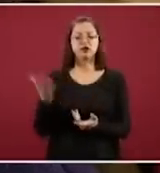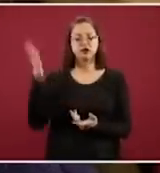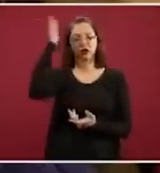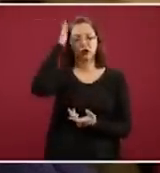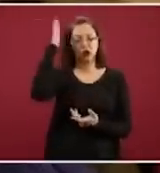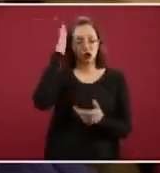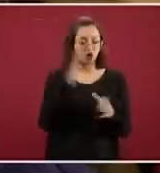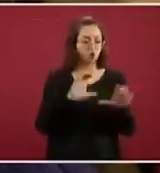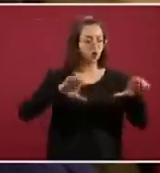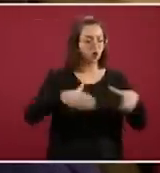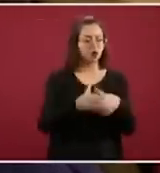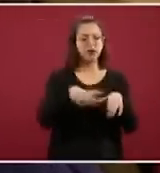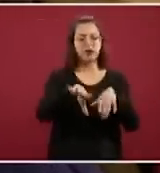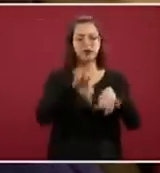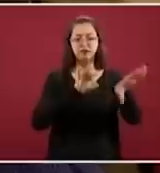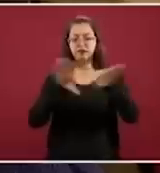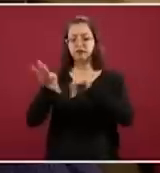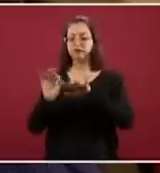cada comunidad.